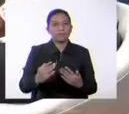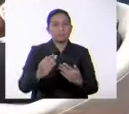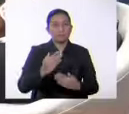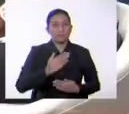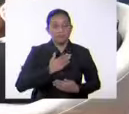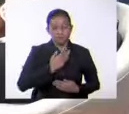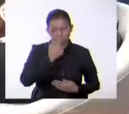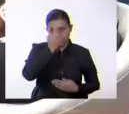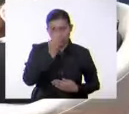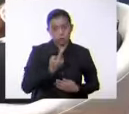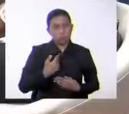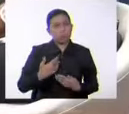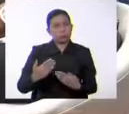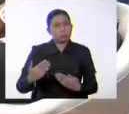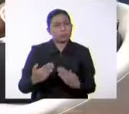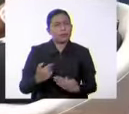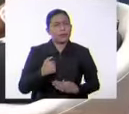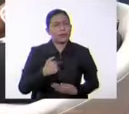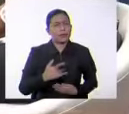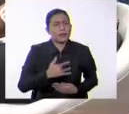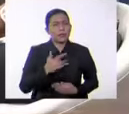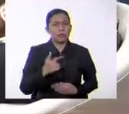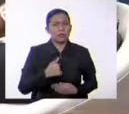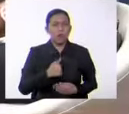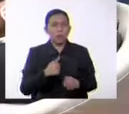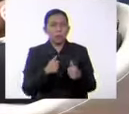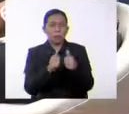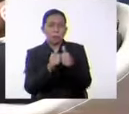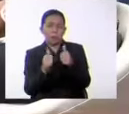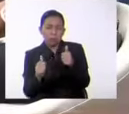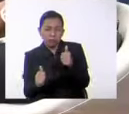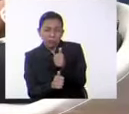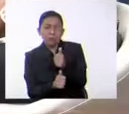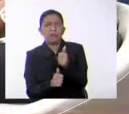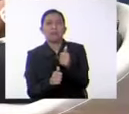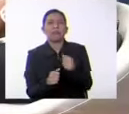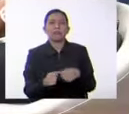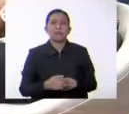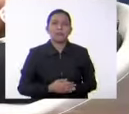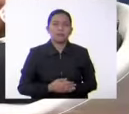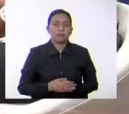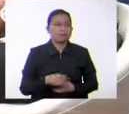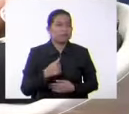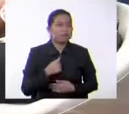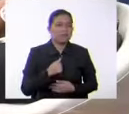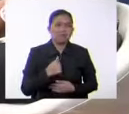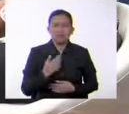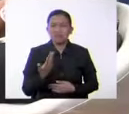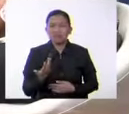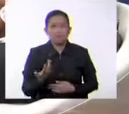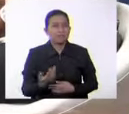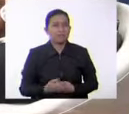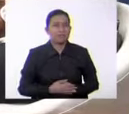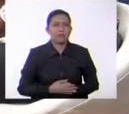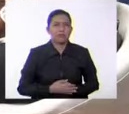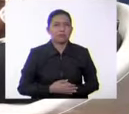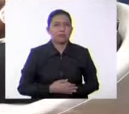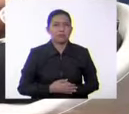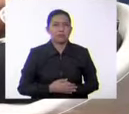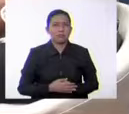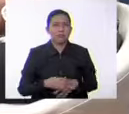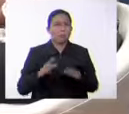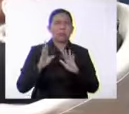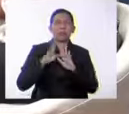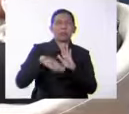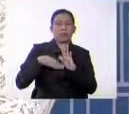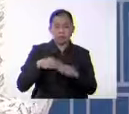que lo que hacen es posicionar al ser humano como un ente que necesita de estas